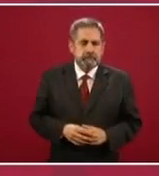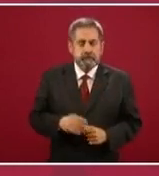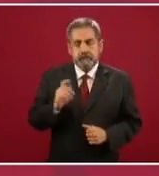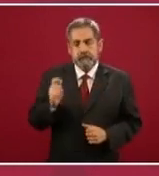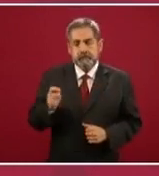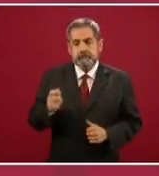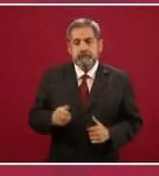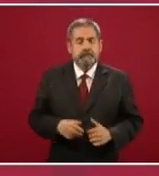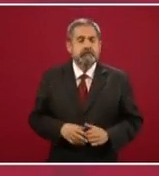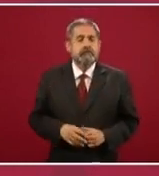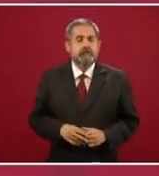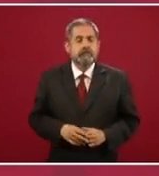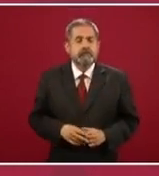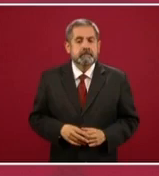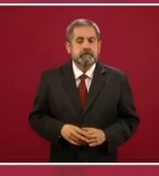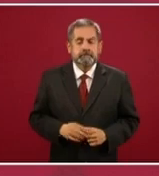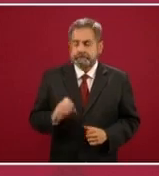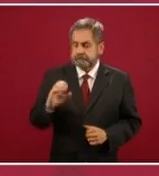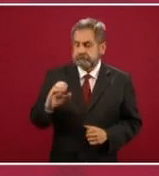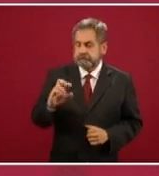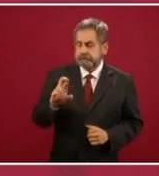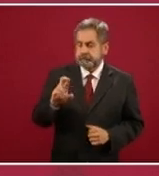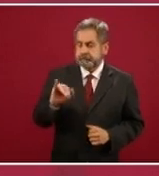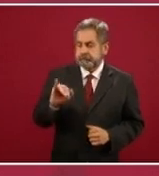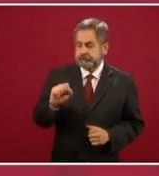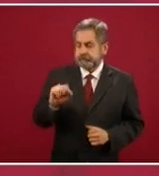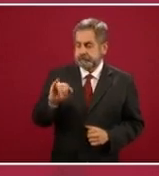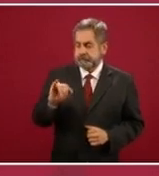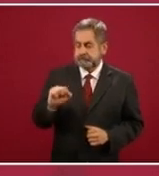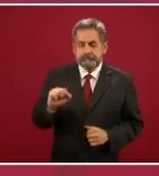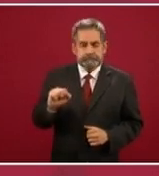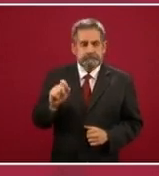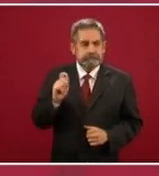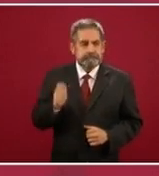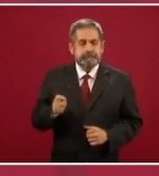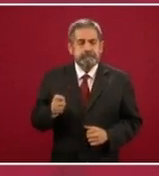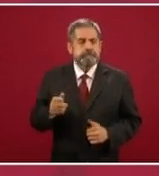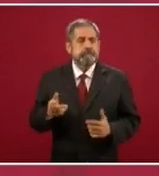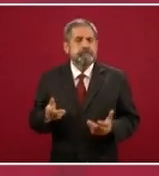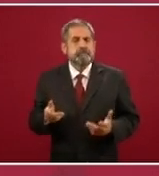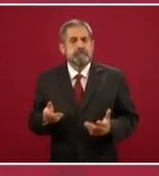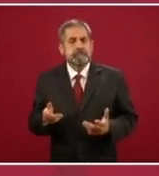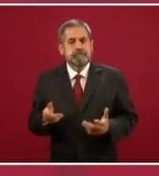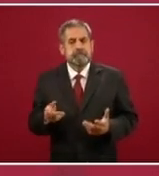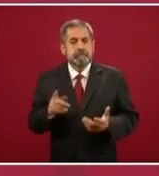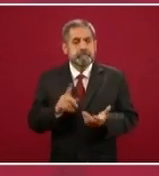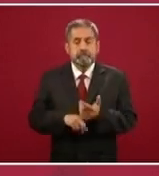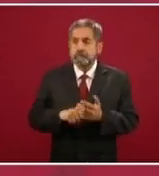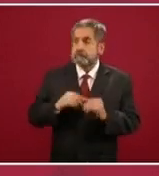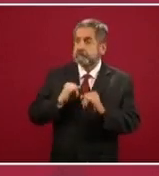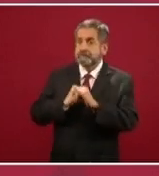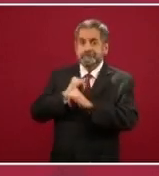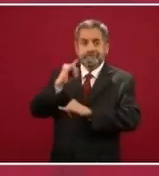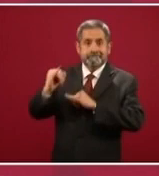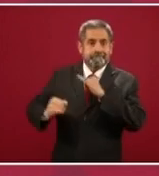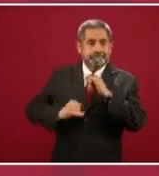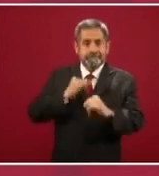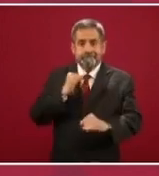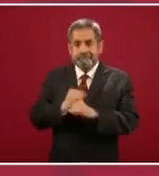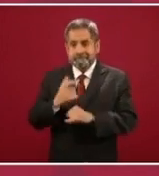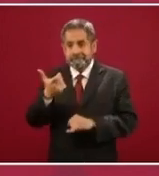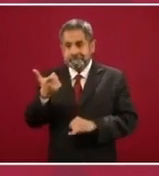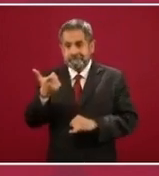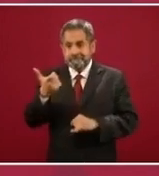ante la crisis que se generó en los mercados financieros por lo